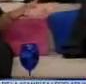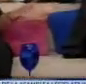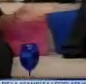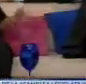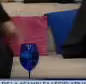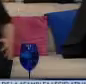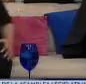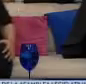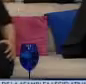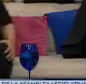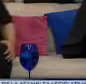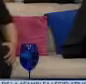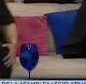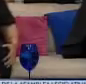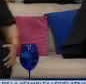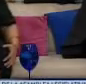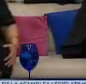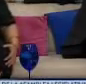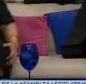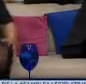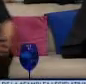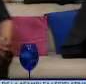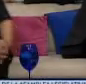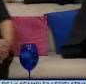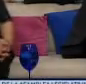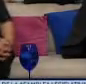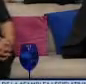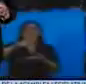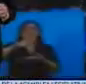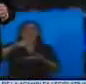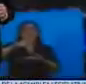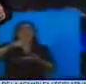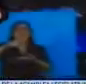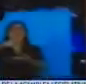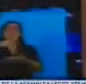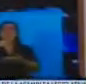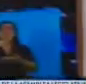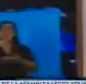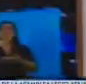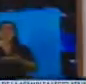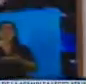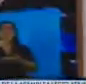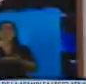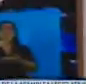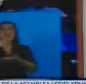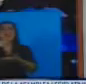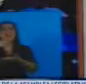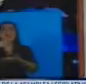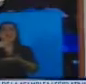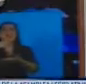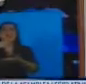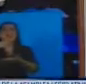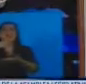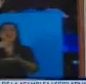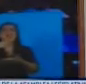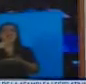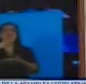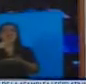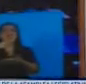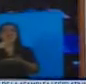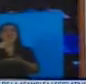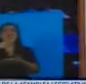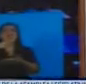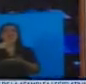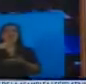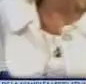cosa así. Claro. Nada, lo desautorizó, dijo que estaba loco. Convocatoria. Así llamó mucho la atención, ¿no? Llamaba la atención. ¿Mucha gente? Sí, muchos actores también